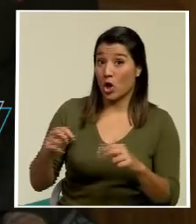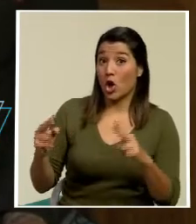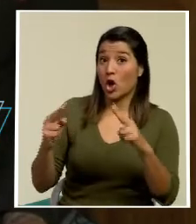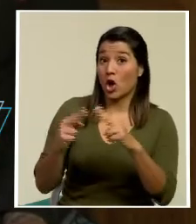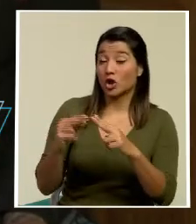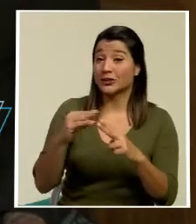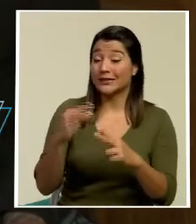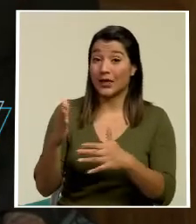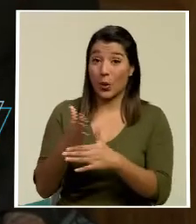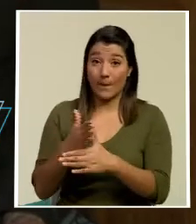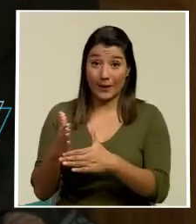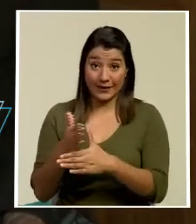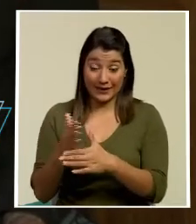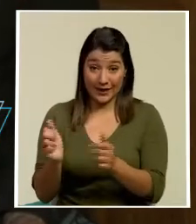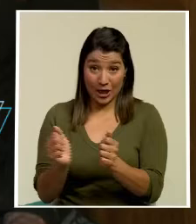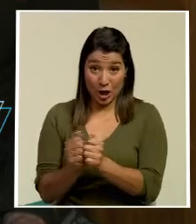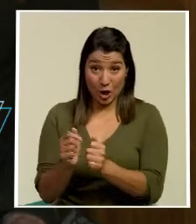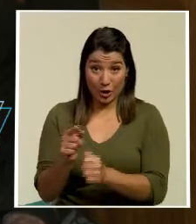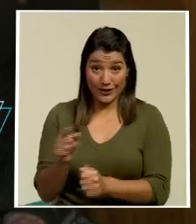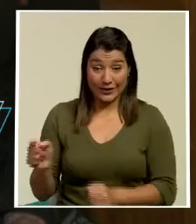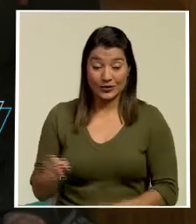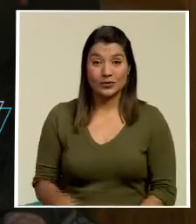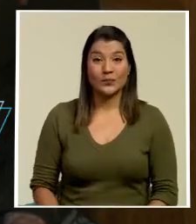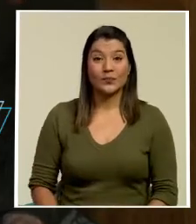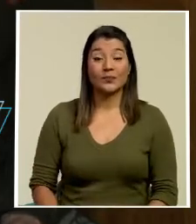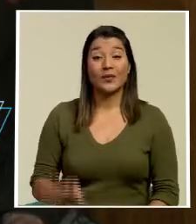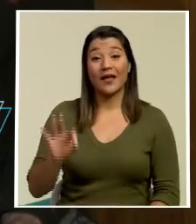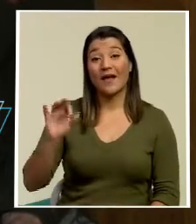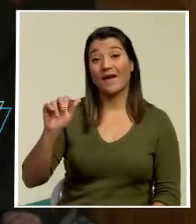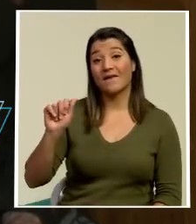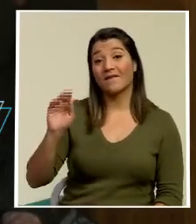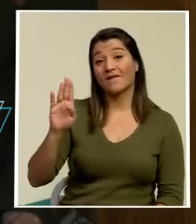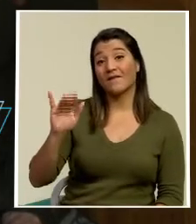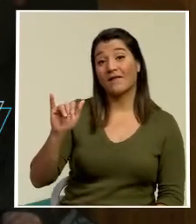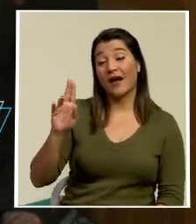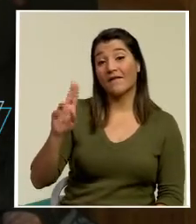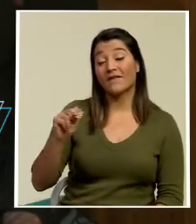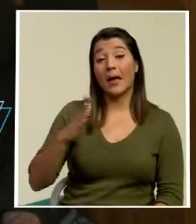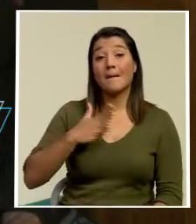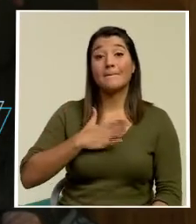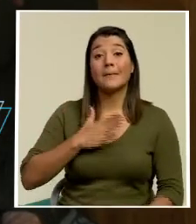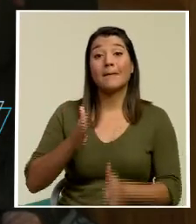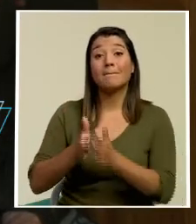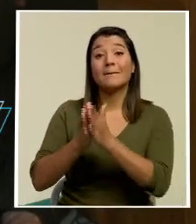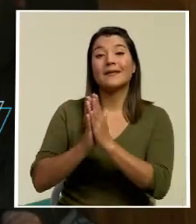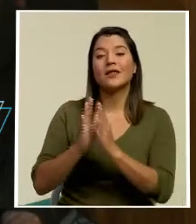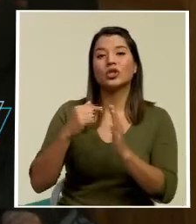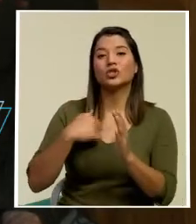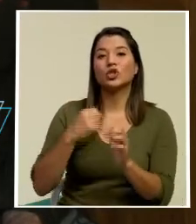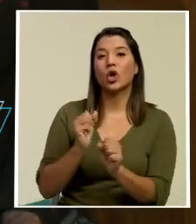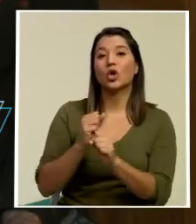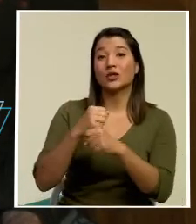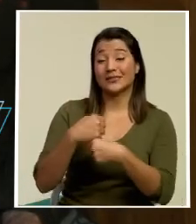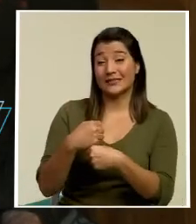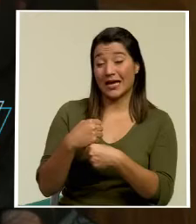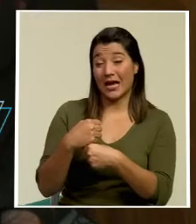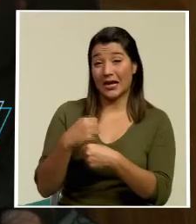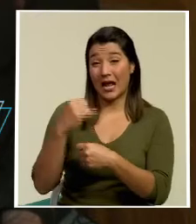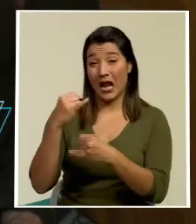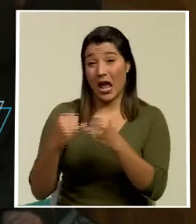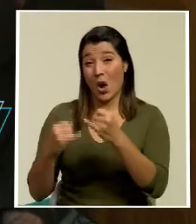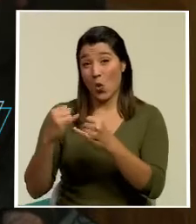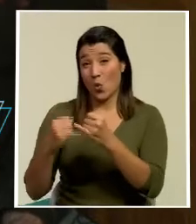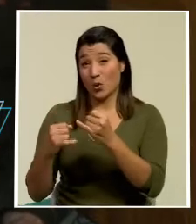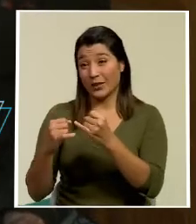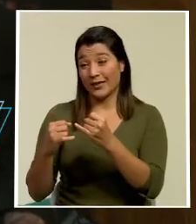compartir con ellos. Fabián me pidió que hiciera el prólogo a la última edición de La burbuja